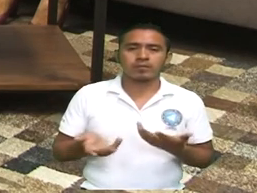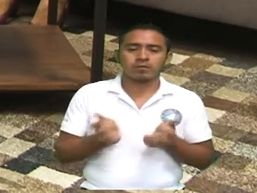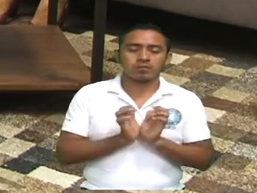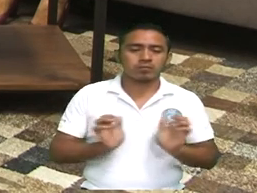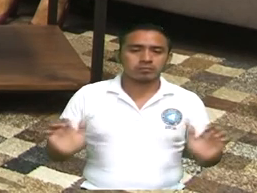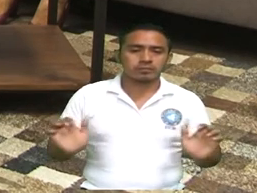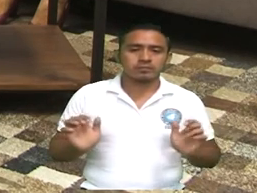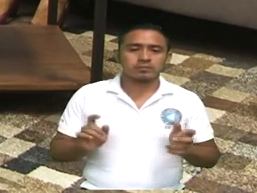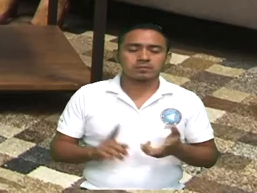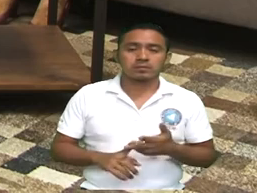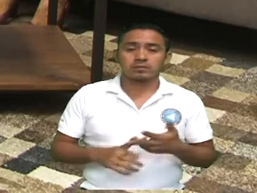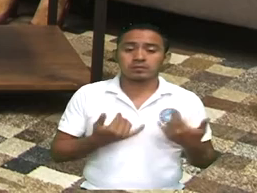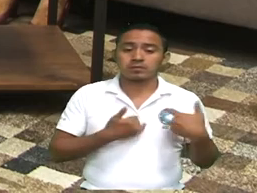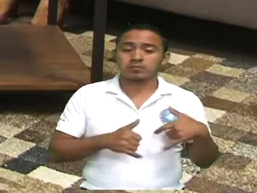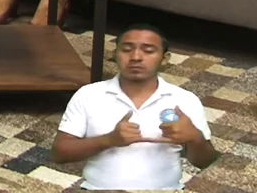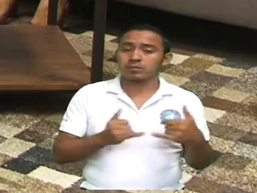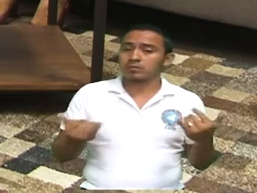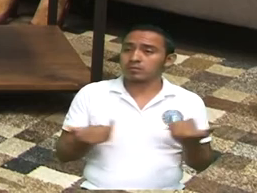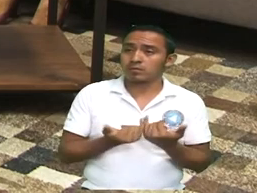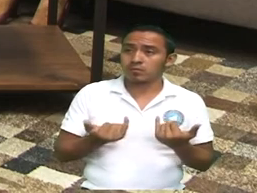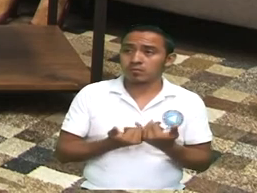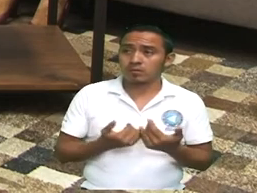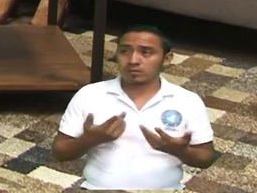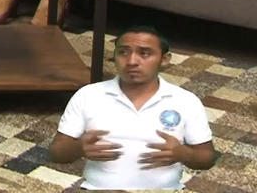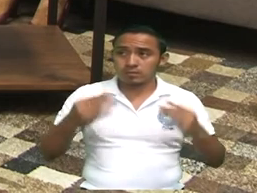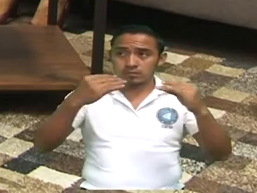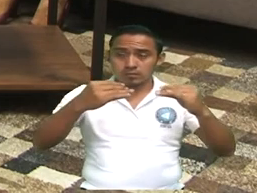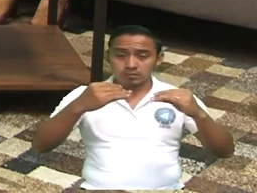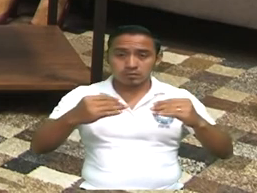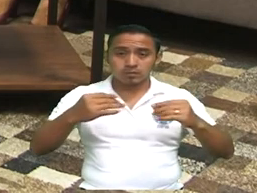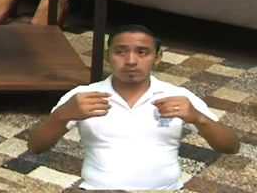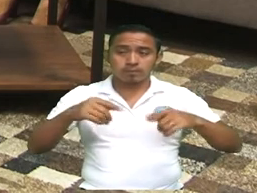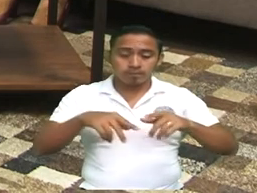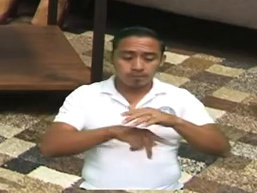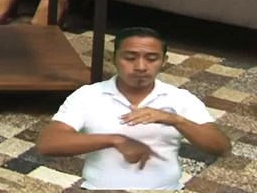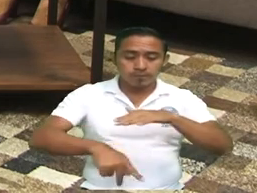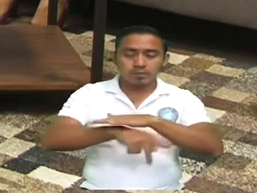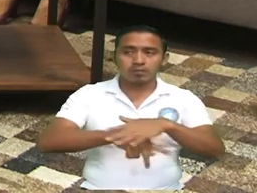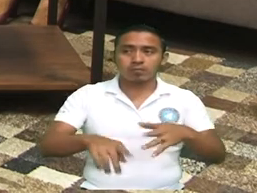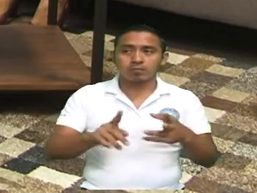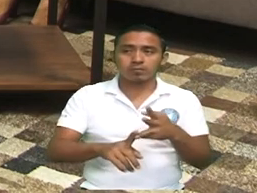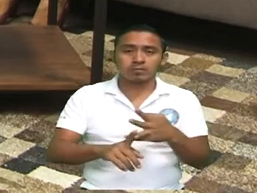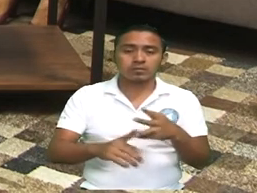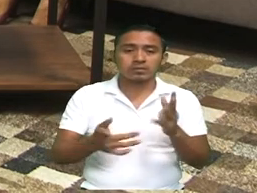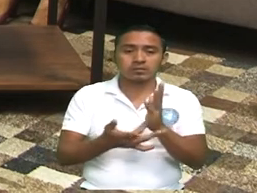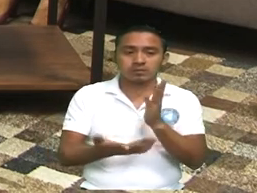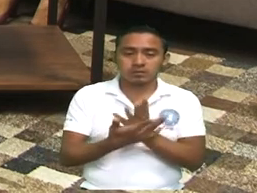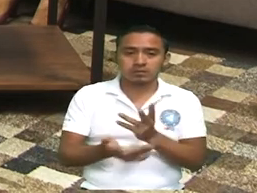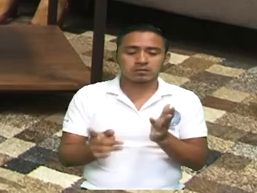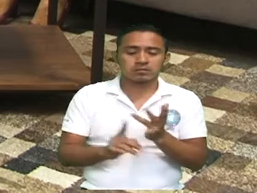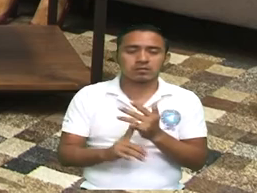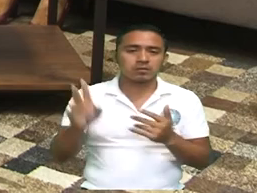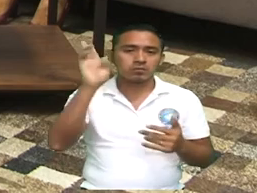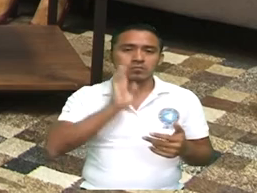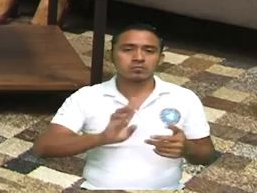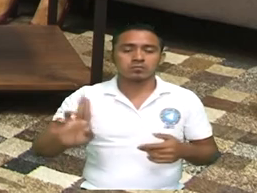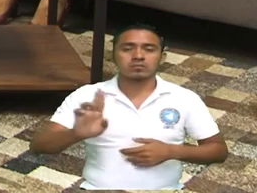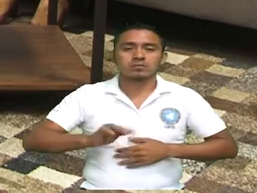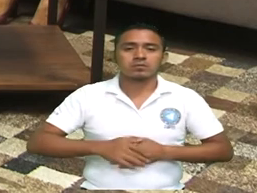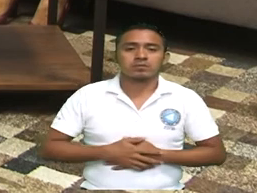primaria, secundaria, estamos incluyendo ahí a la educación inicial, a la educación técnica, a la